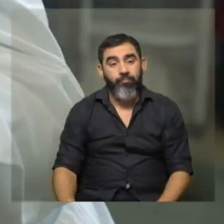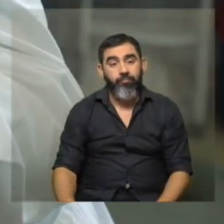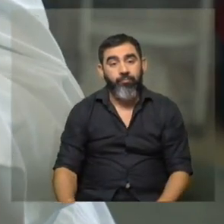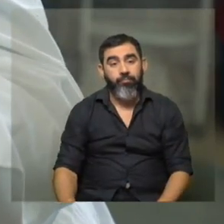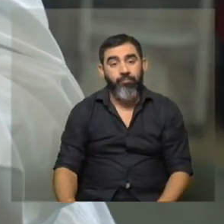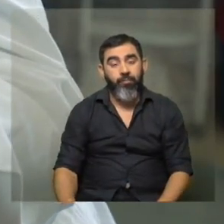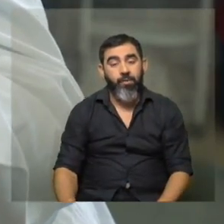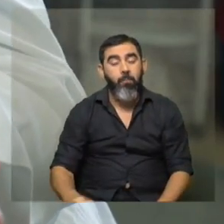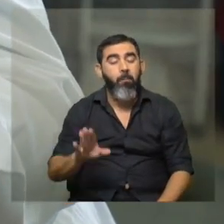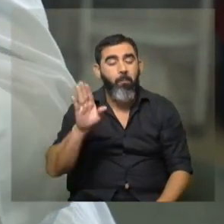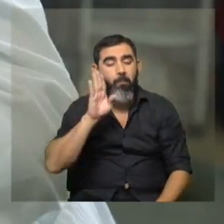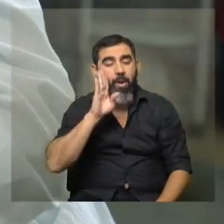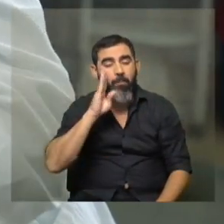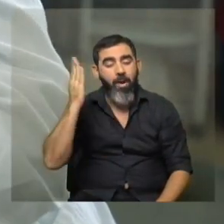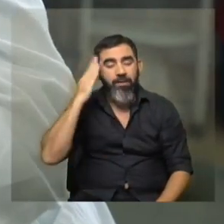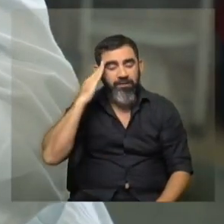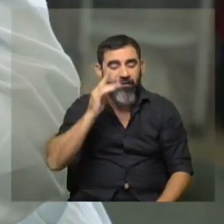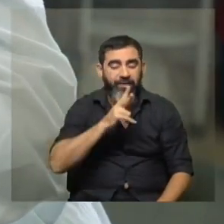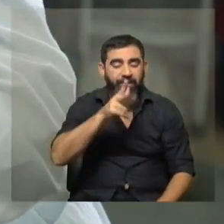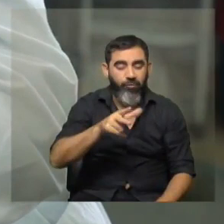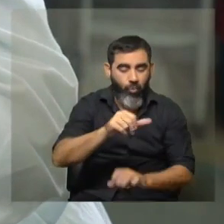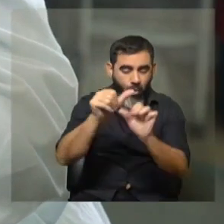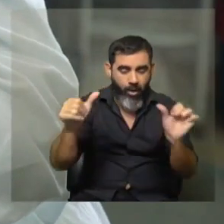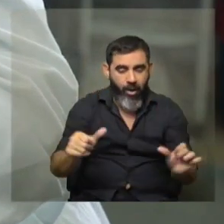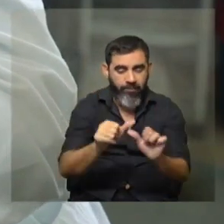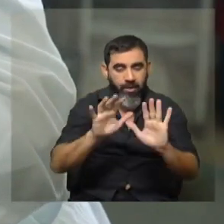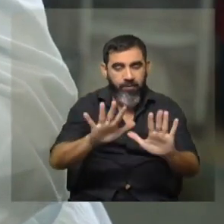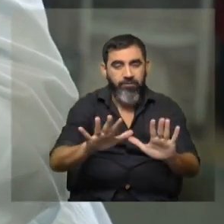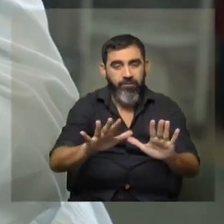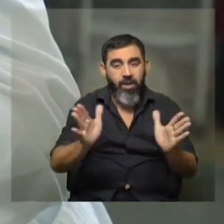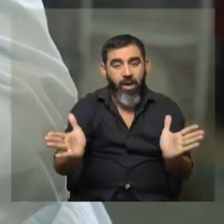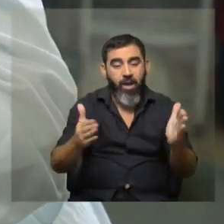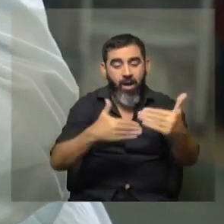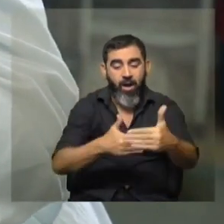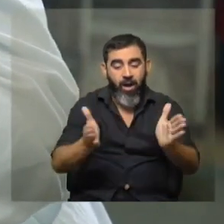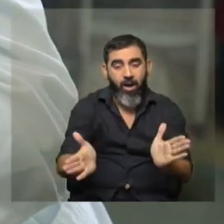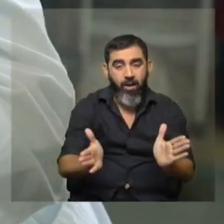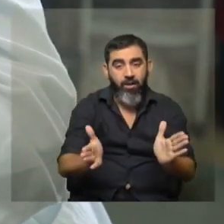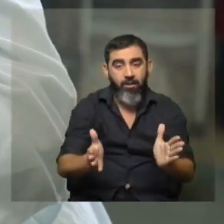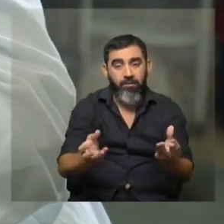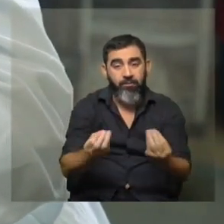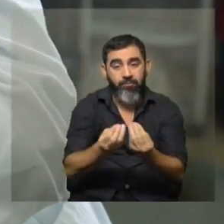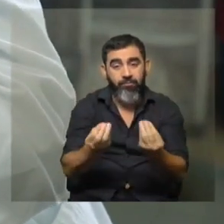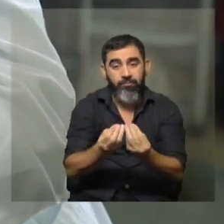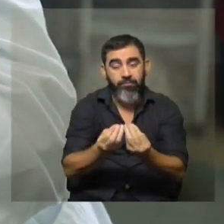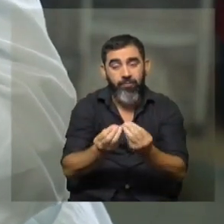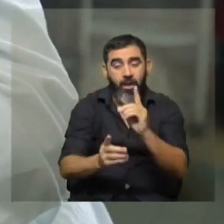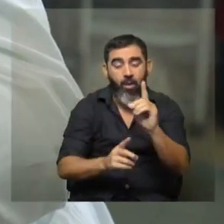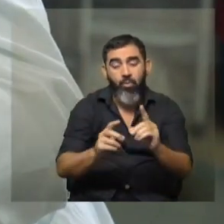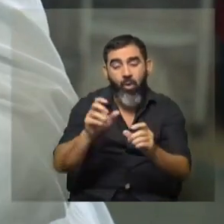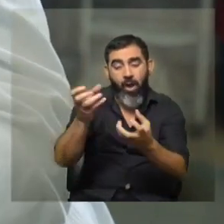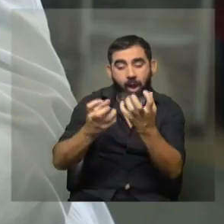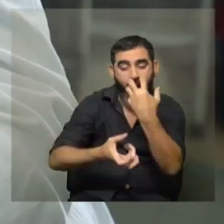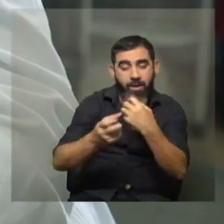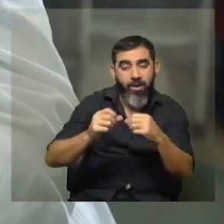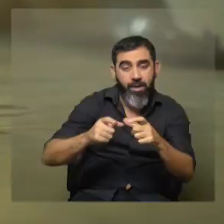muchas mamás saben que les hemos hecho a sus hijitos, en una cajita ponemos una cantidad pequeña de vinchuquitas